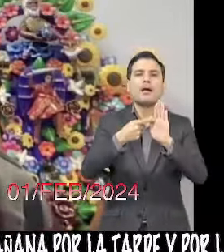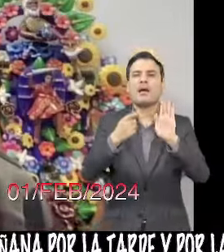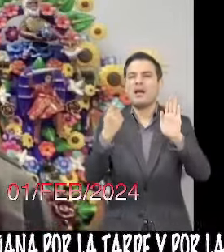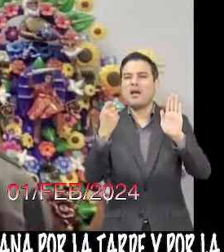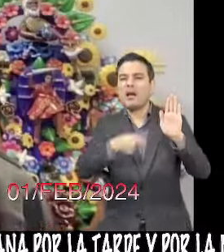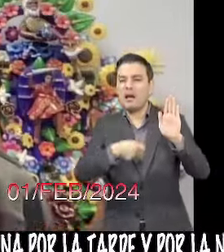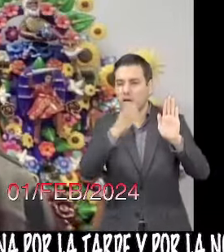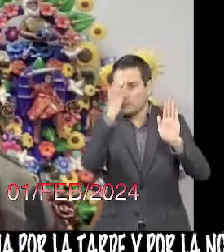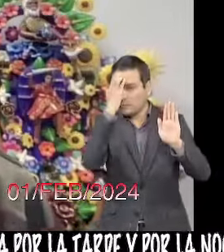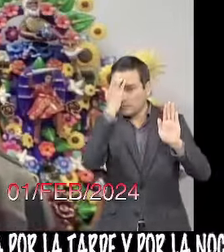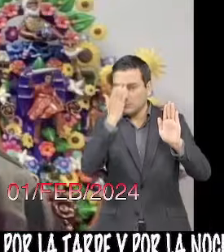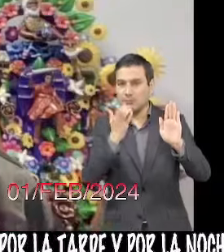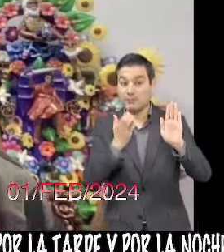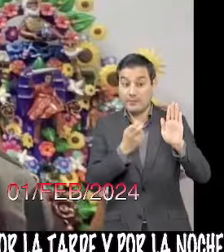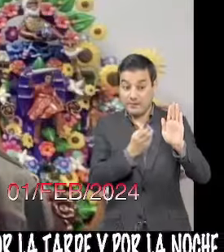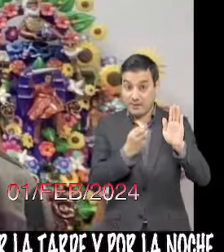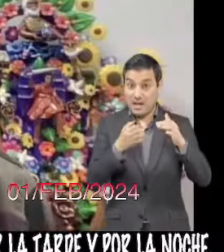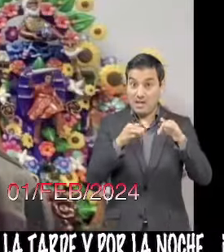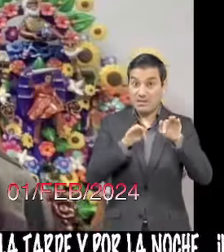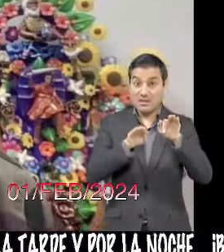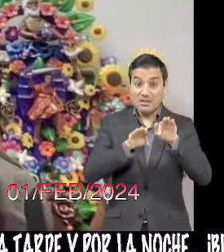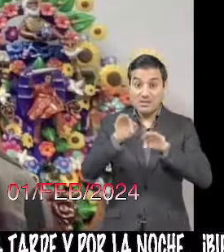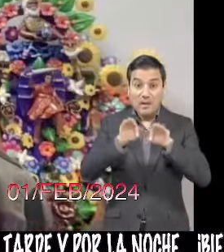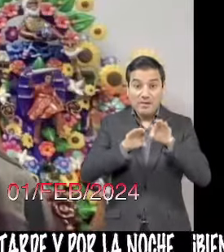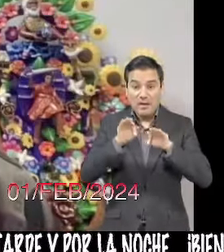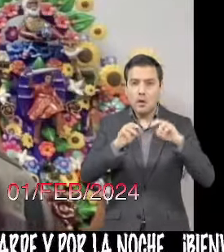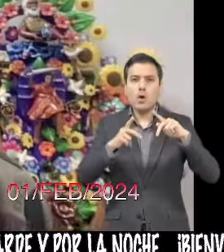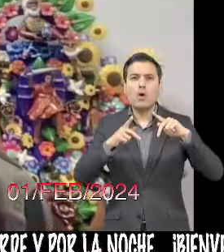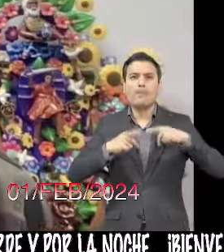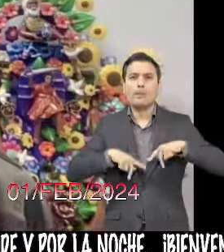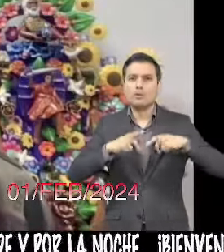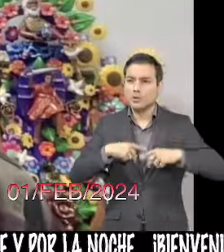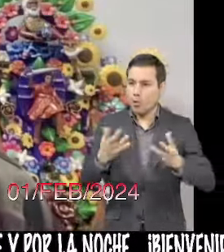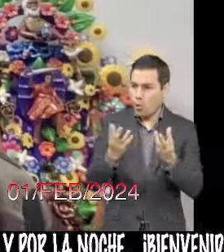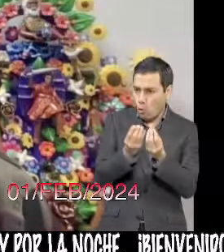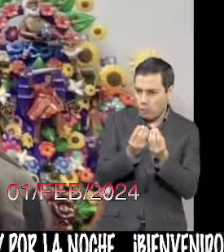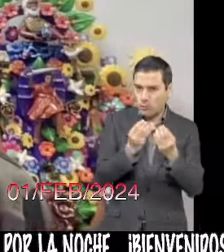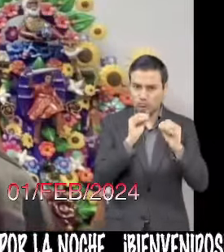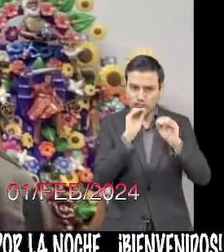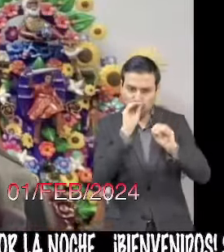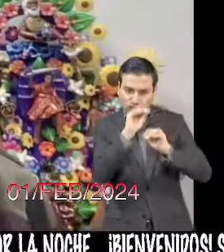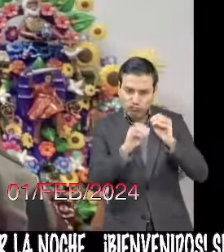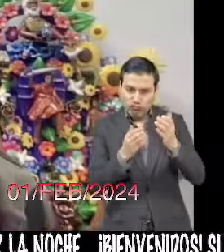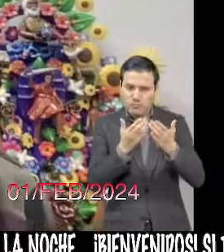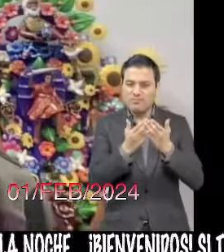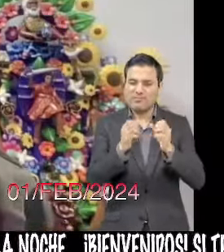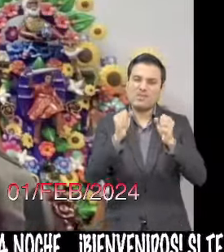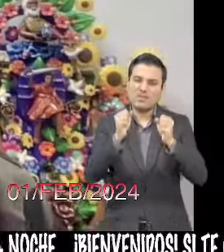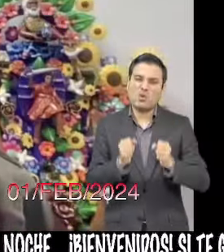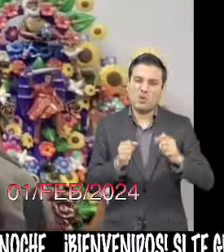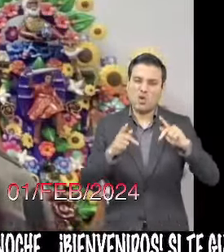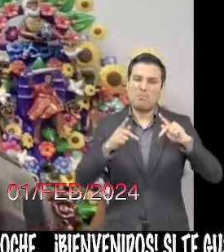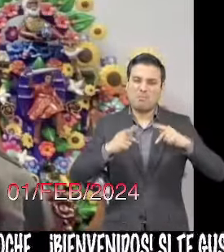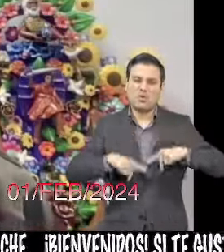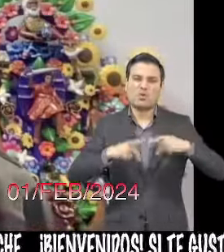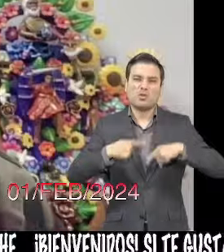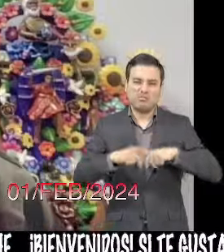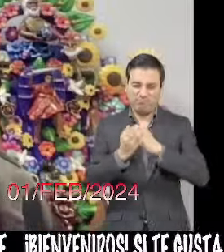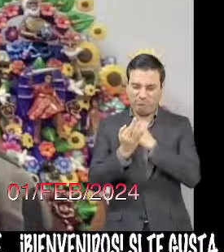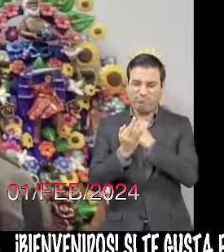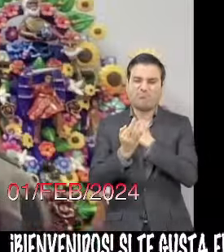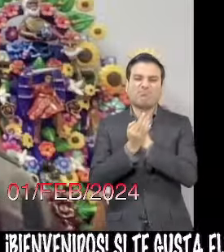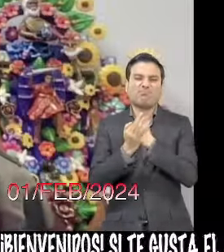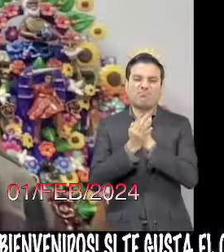sido un trabajo que fue colectivo con la gente va a apoyar esta plataforma electoral y nos va a favorecer con el